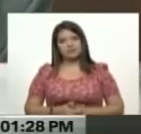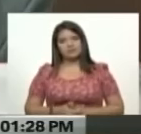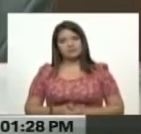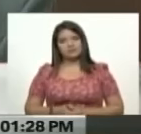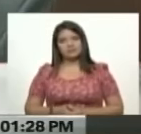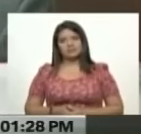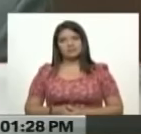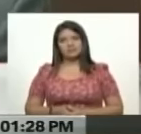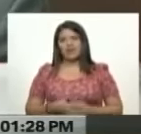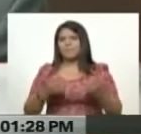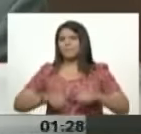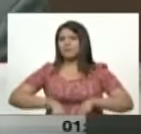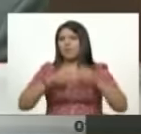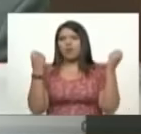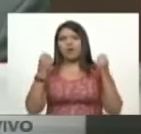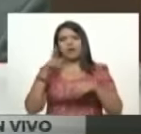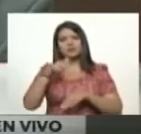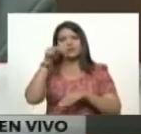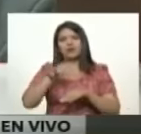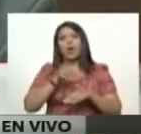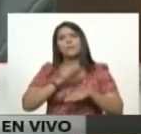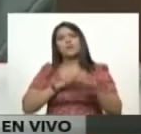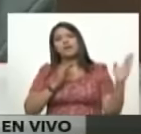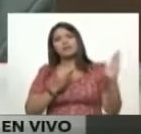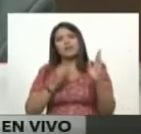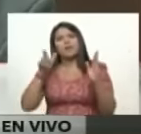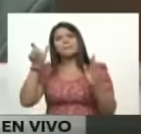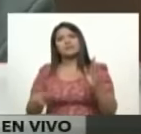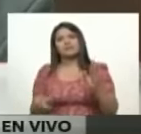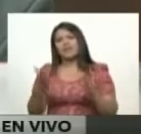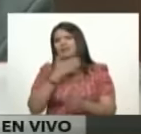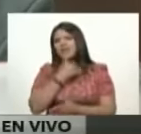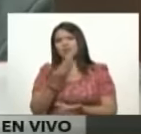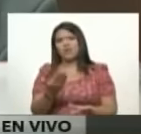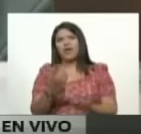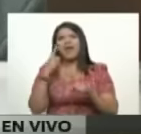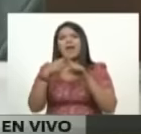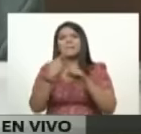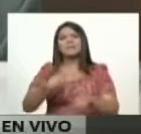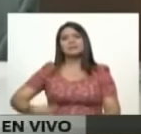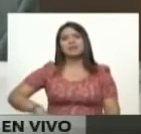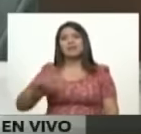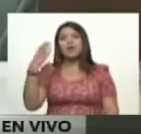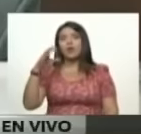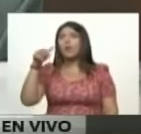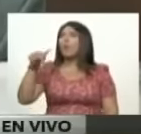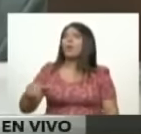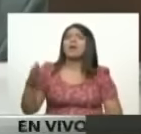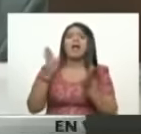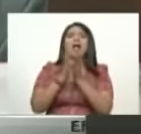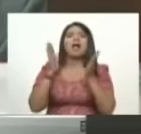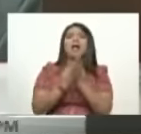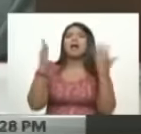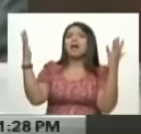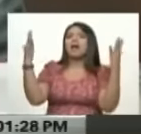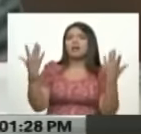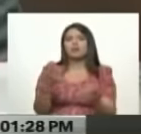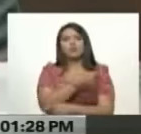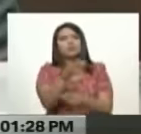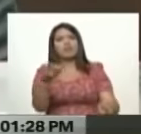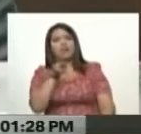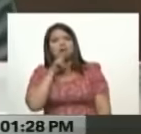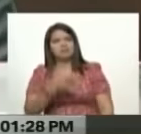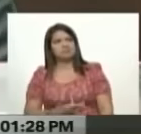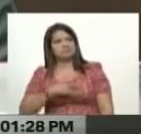forma violada cuando ustedes traen un extranjero, expresidente de Colombia, que está aplaudiendo allá los discursos de ustedes.